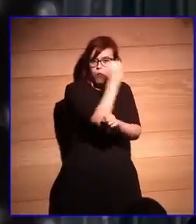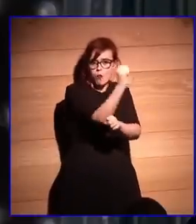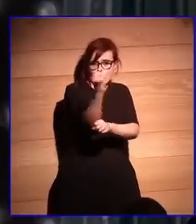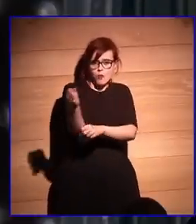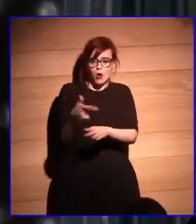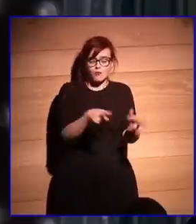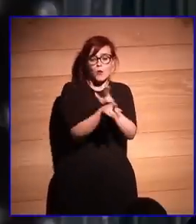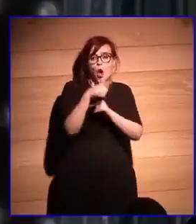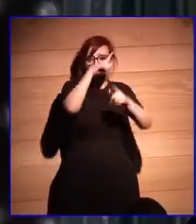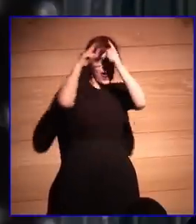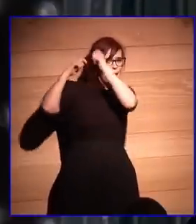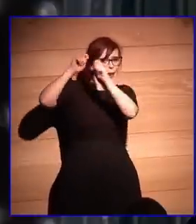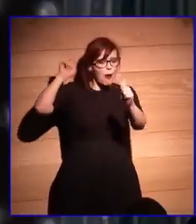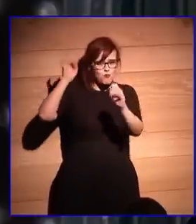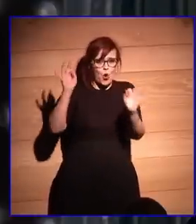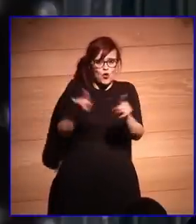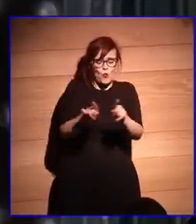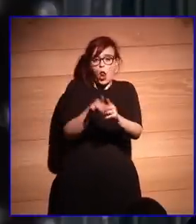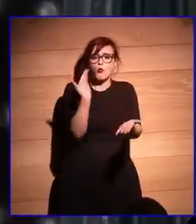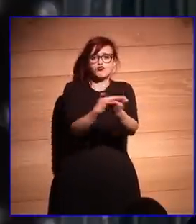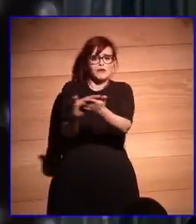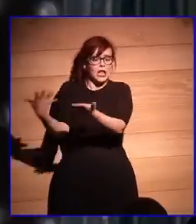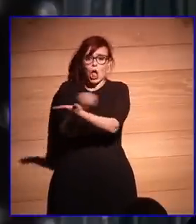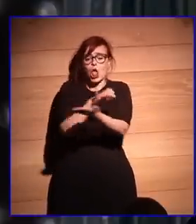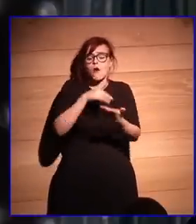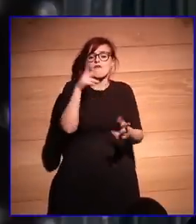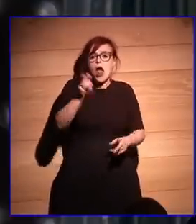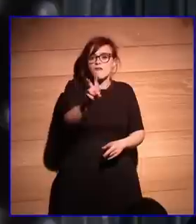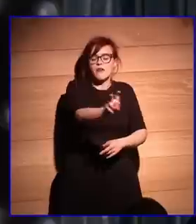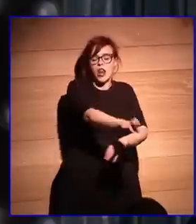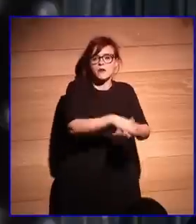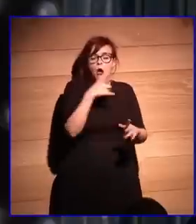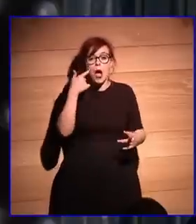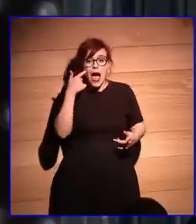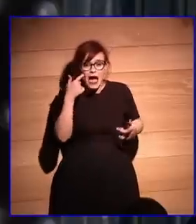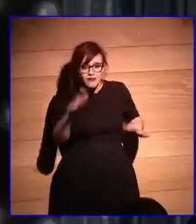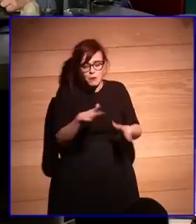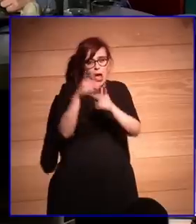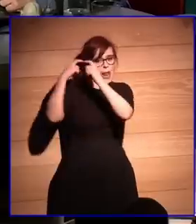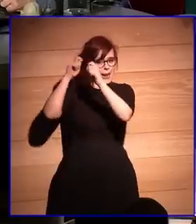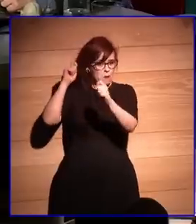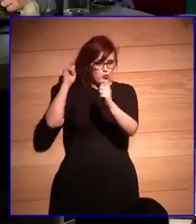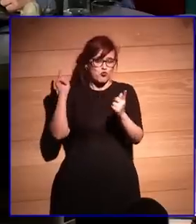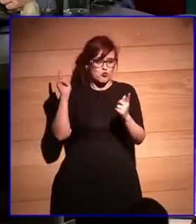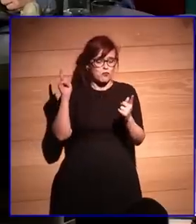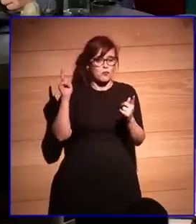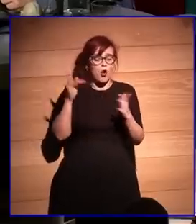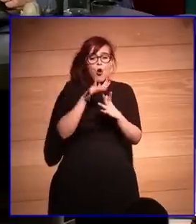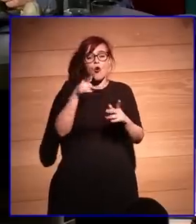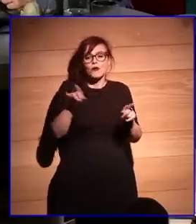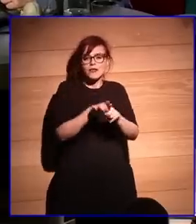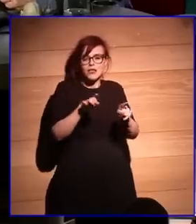De repente es Rambo. De repente todo está justificado para arrasar con lo que tenemos enfrente. Pero fíjate, en el caso de Rambo, en el caso del